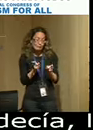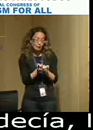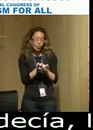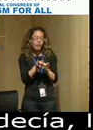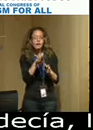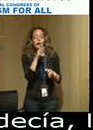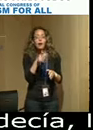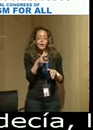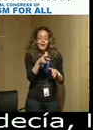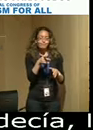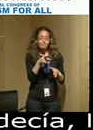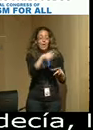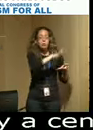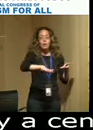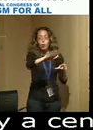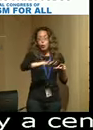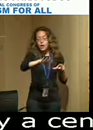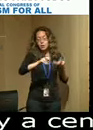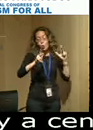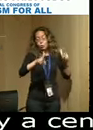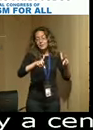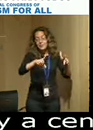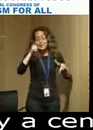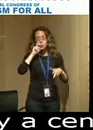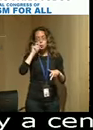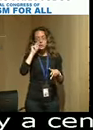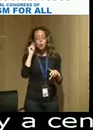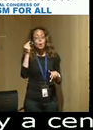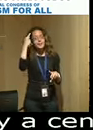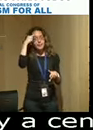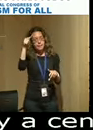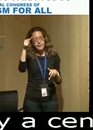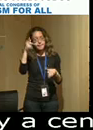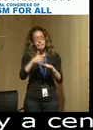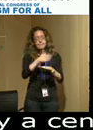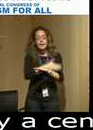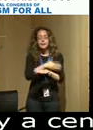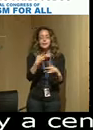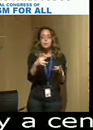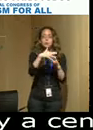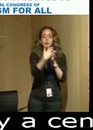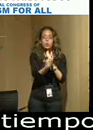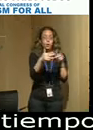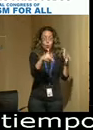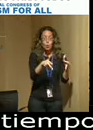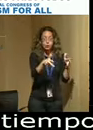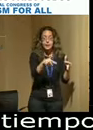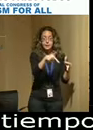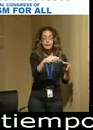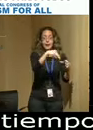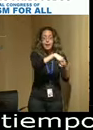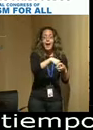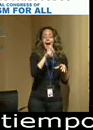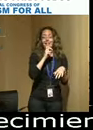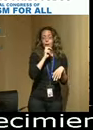de los establecimientos turísticos, hay que tener en cuenta, por ejemplo, que en el caso de los hoteles, existen hoteles